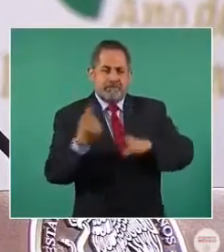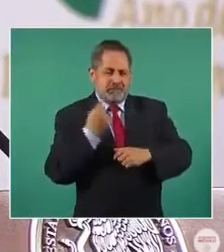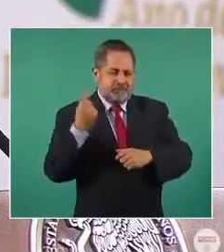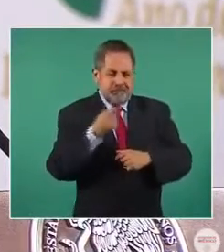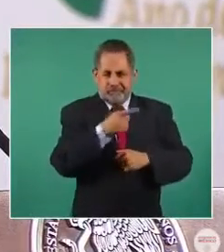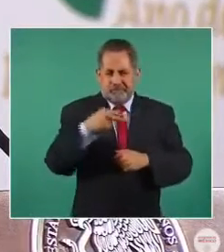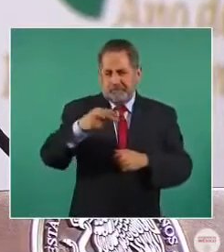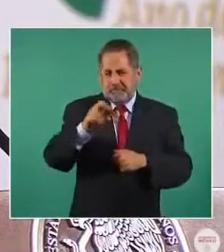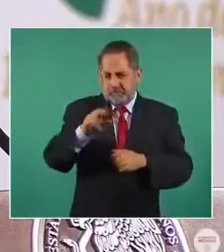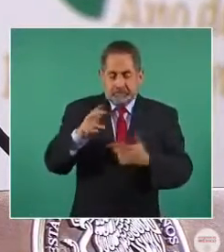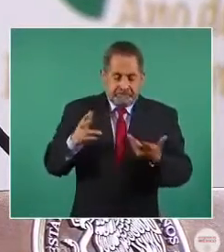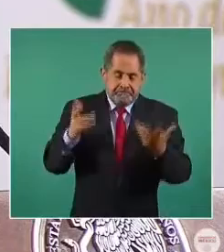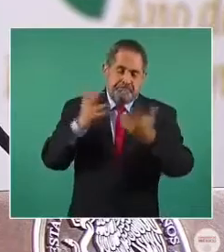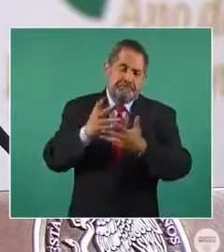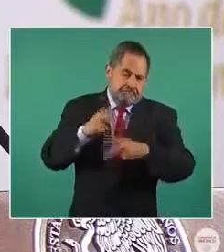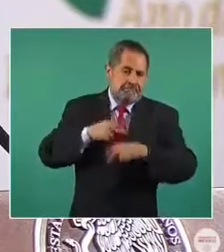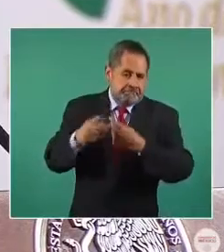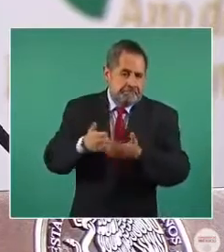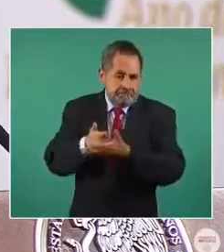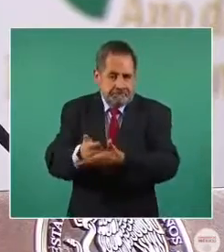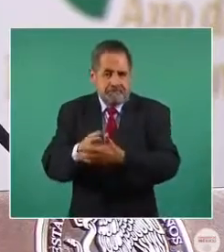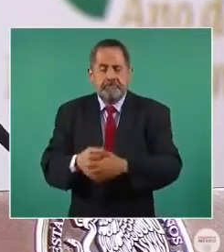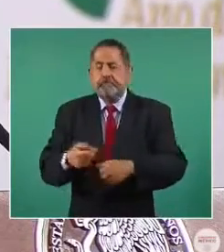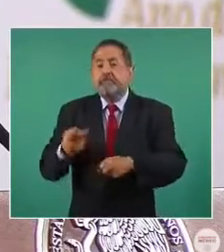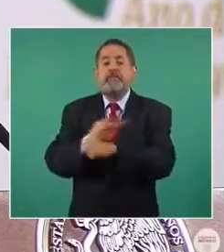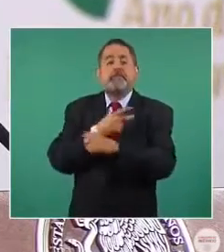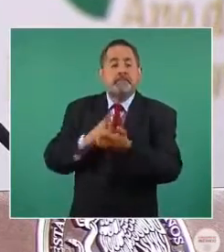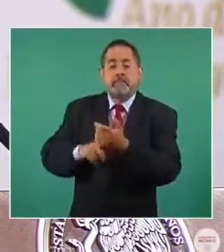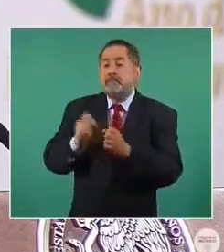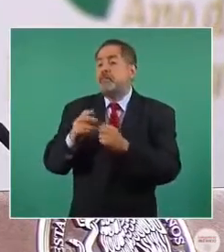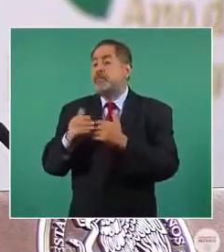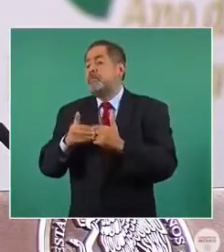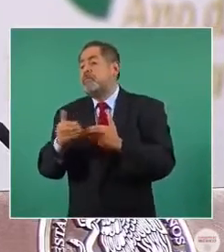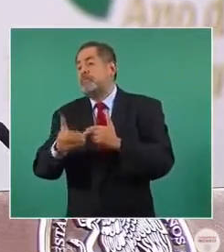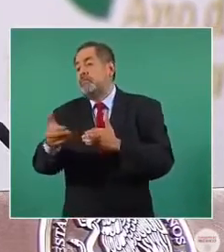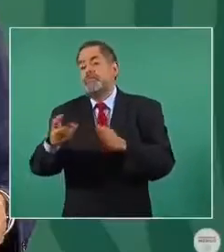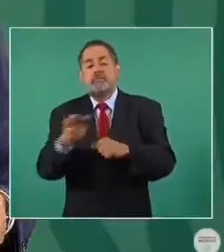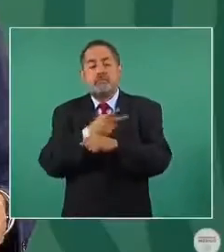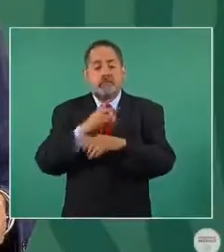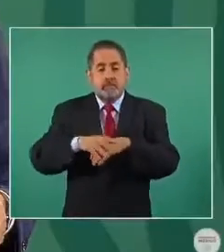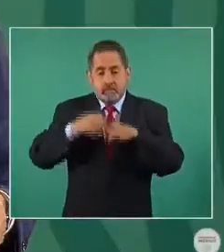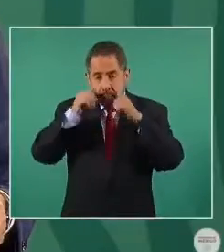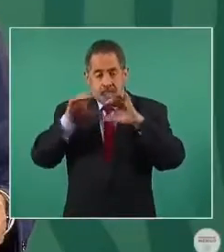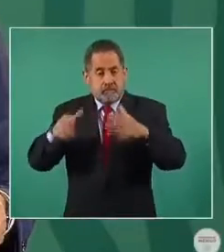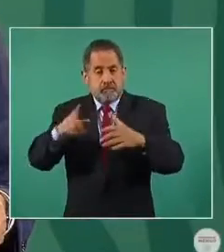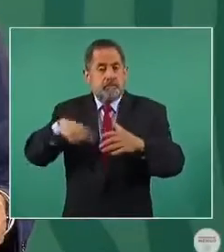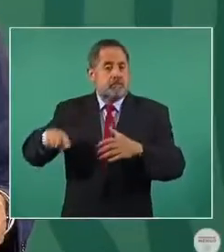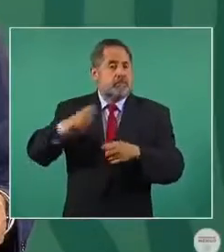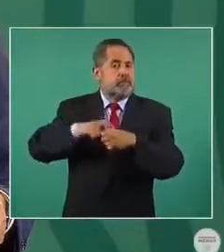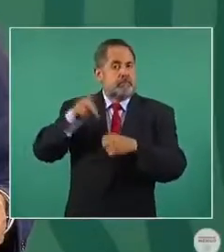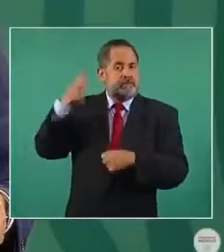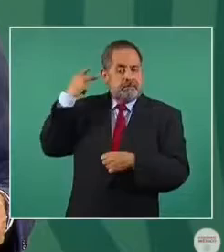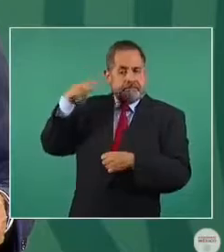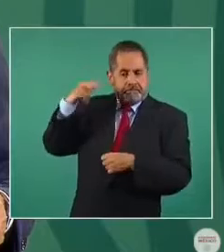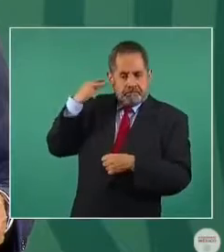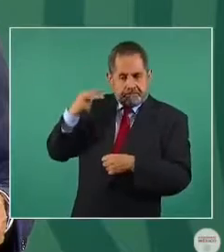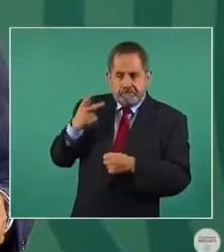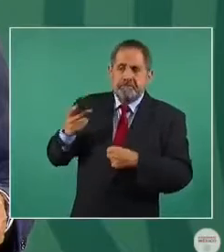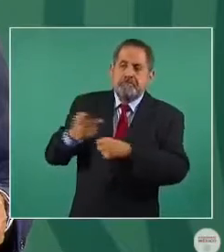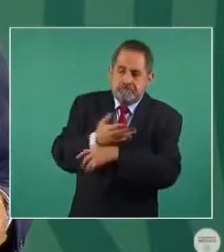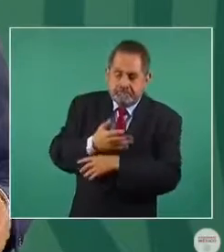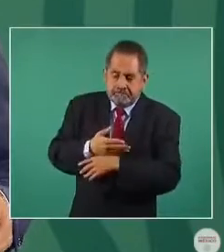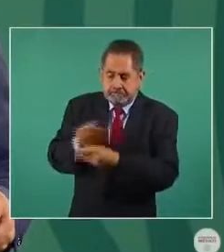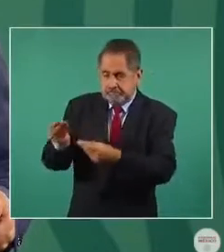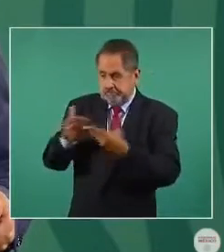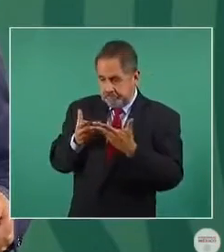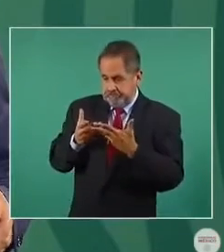a ayudar, el avance que llevamos en la atención a damnificados de Veracruz.